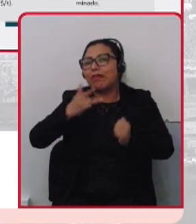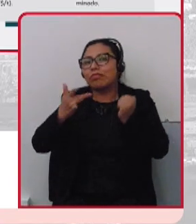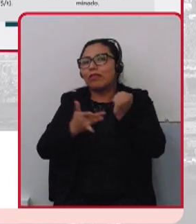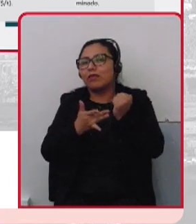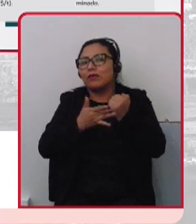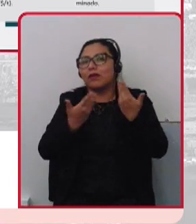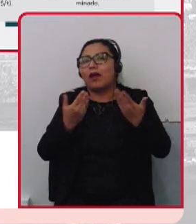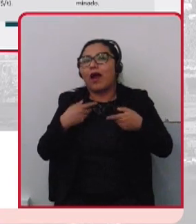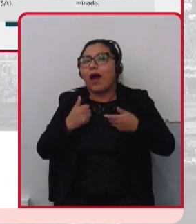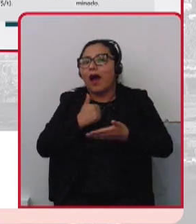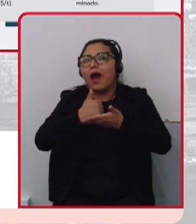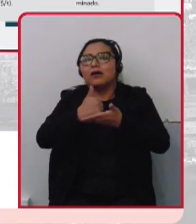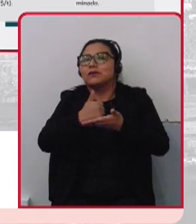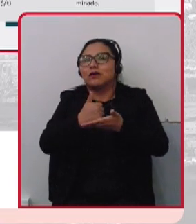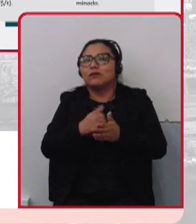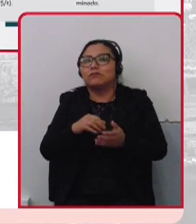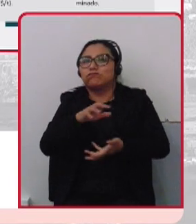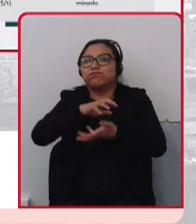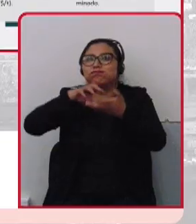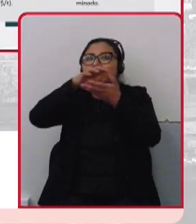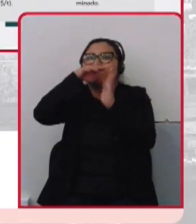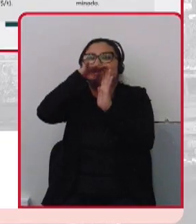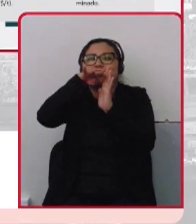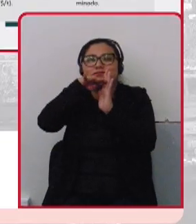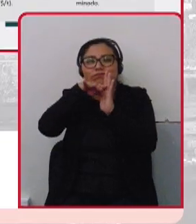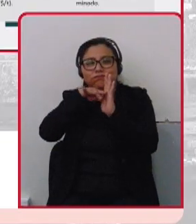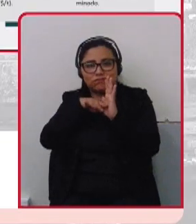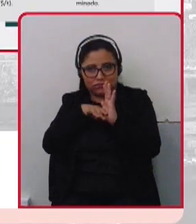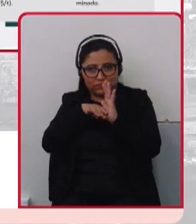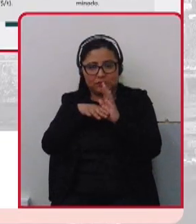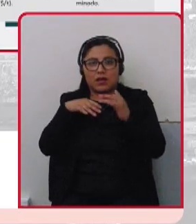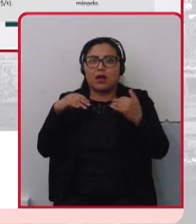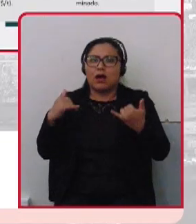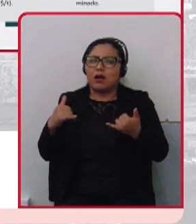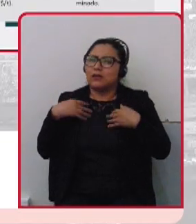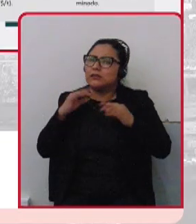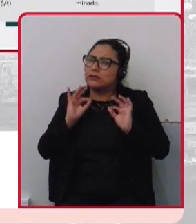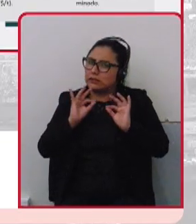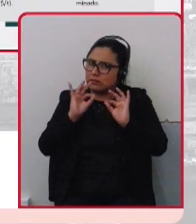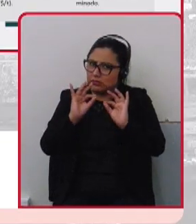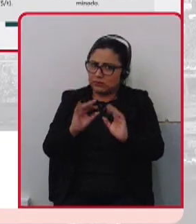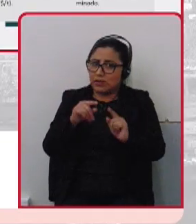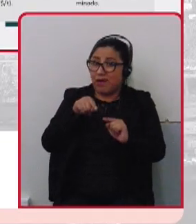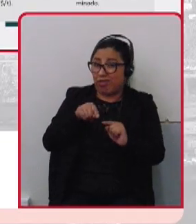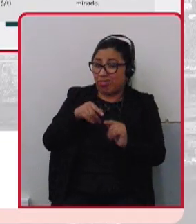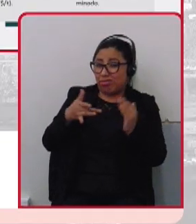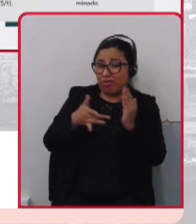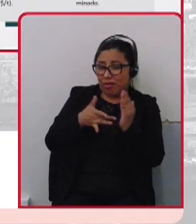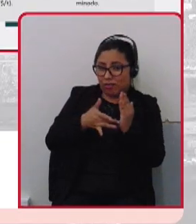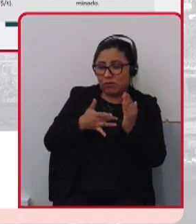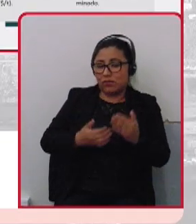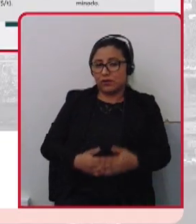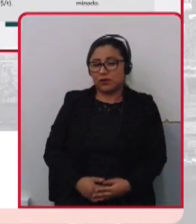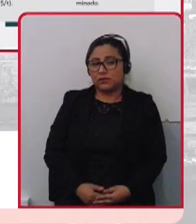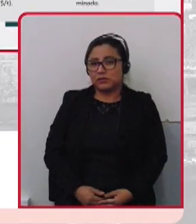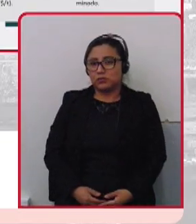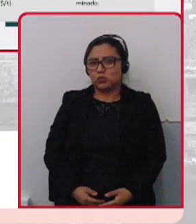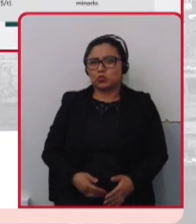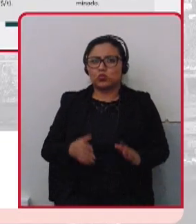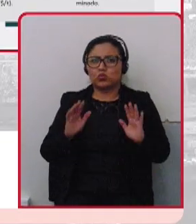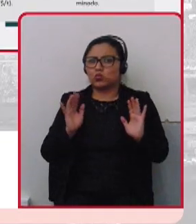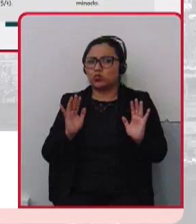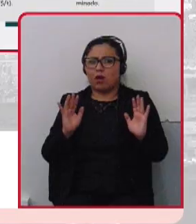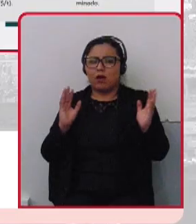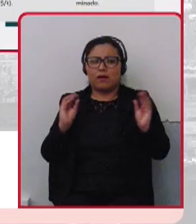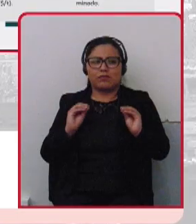a minimizar estas emisiones. Pero aquí hay un detalle, ¿no? Estas tecnologías no solamente tienen